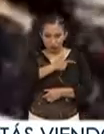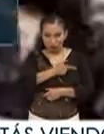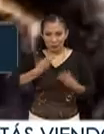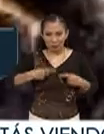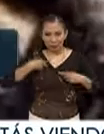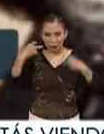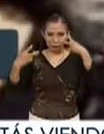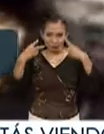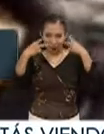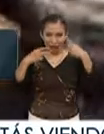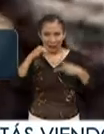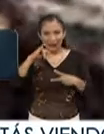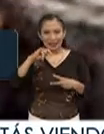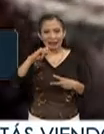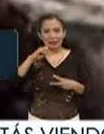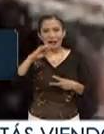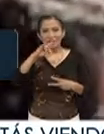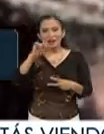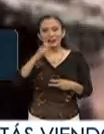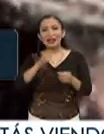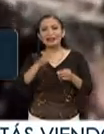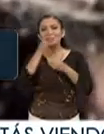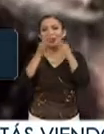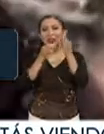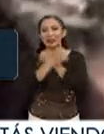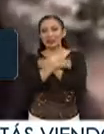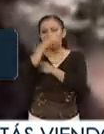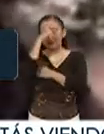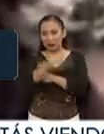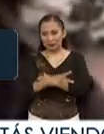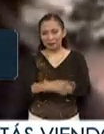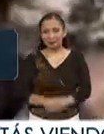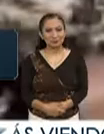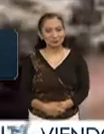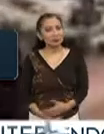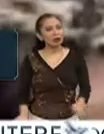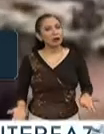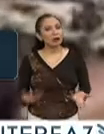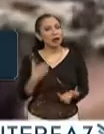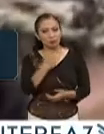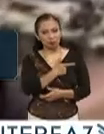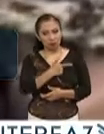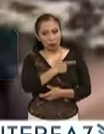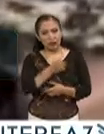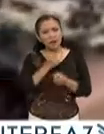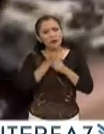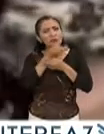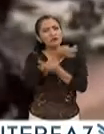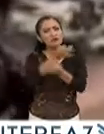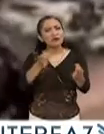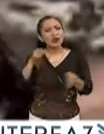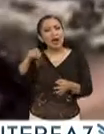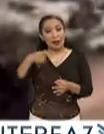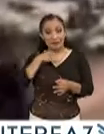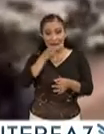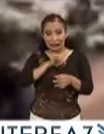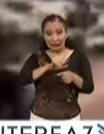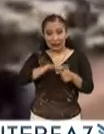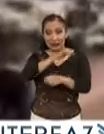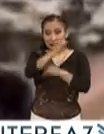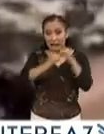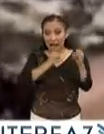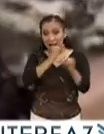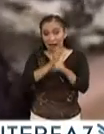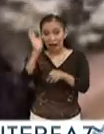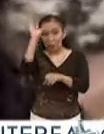nuestro auditorio de Interfaz y de la Agencia Informativa de Educación de México. Es un placer informarte que estamos en el Festival